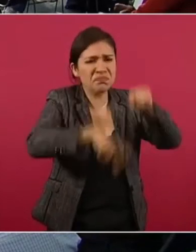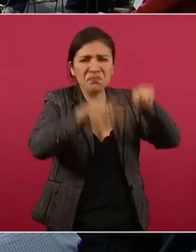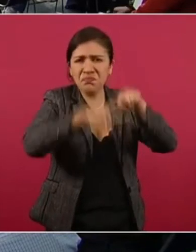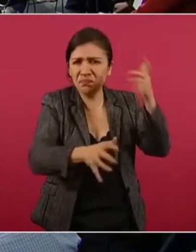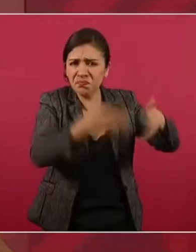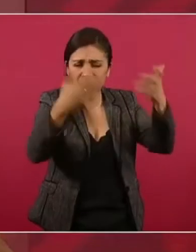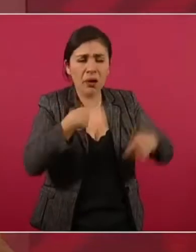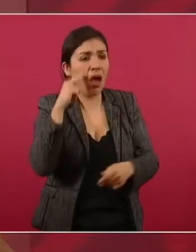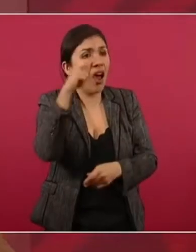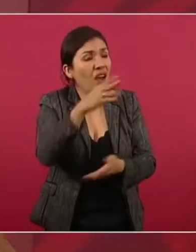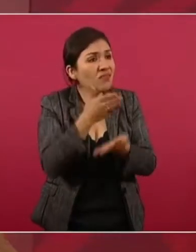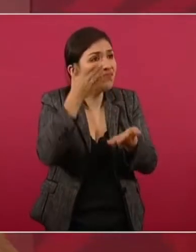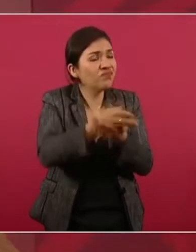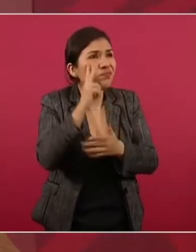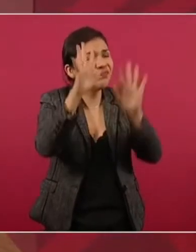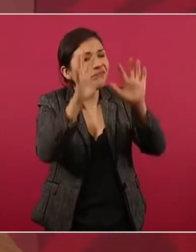Sí, la verdad,